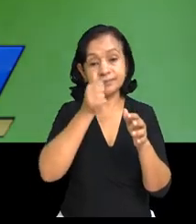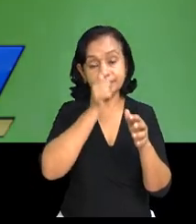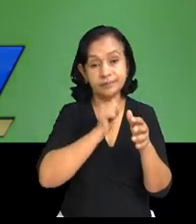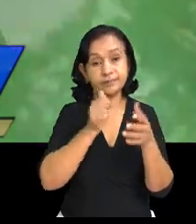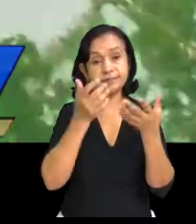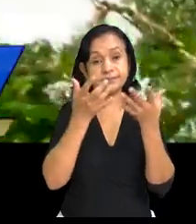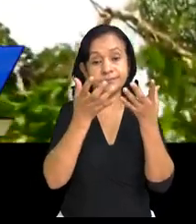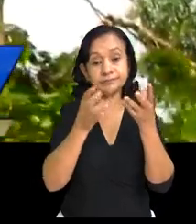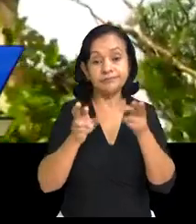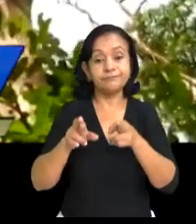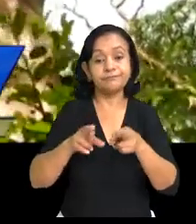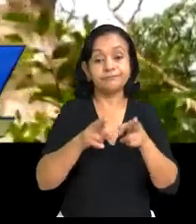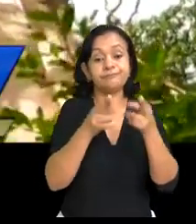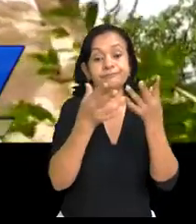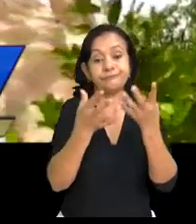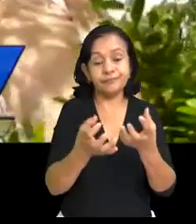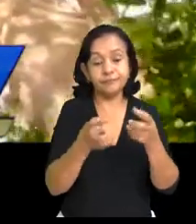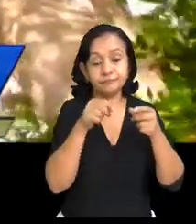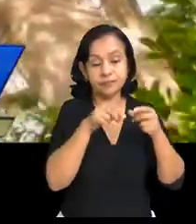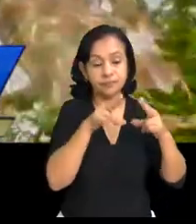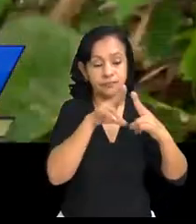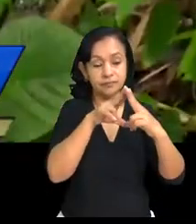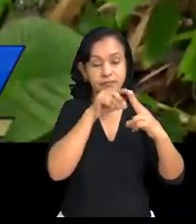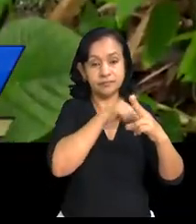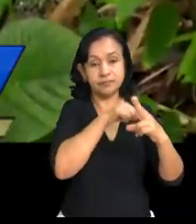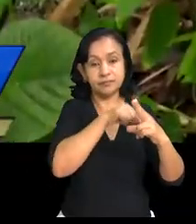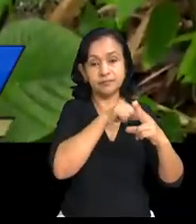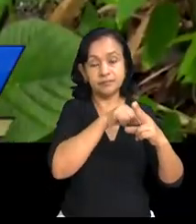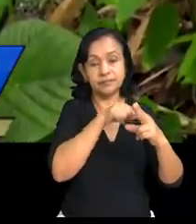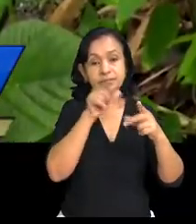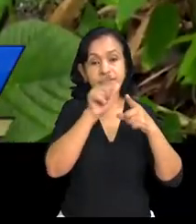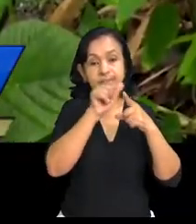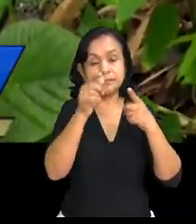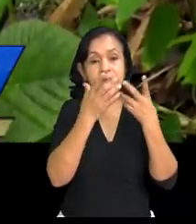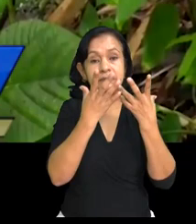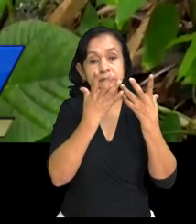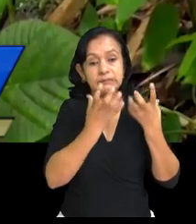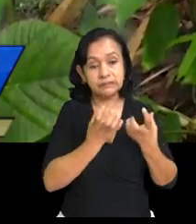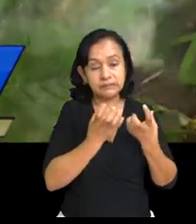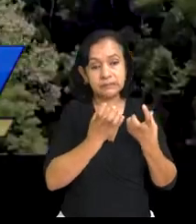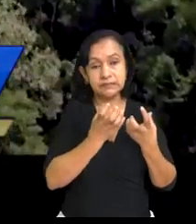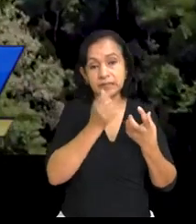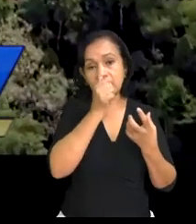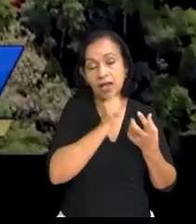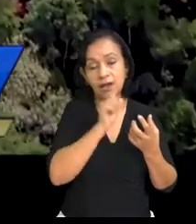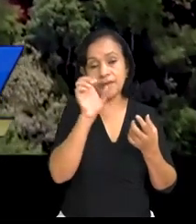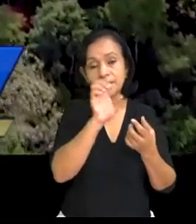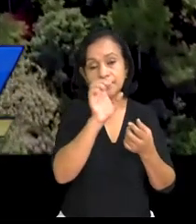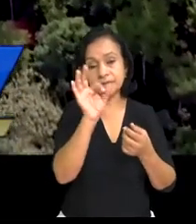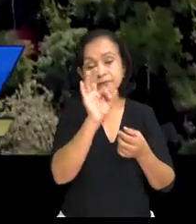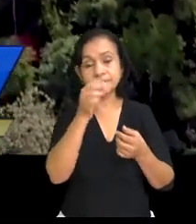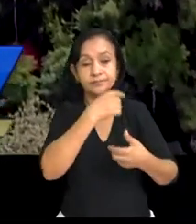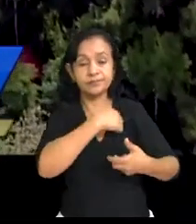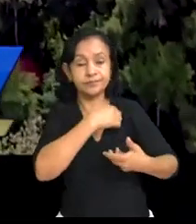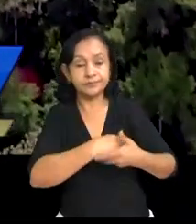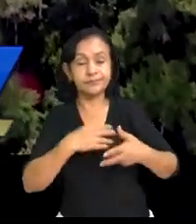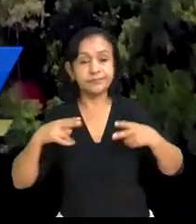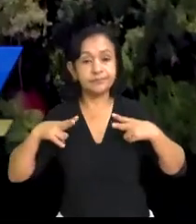gente. Y en el Pacífico, que tenemos periodos, sobre todo en estos meses de seca, enero, febrero y marzo y hasta